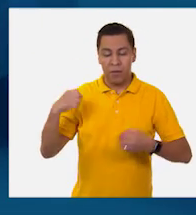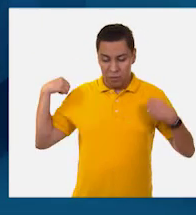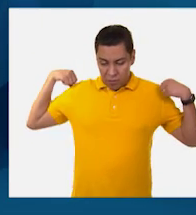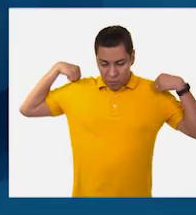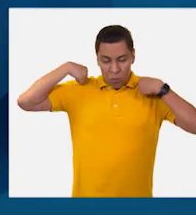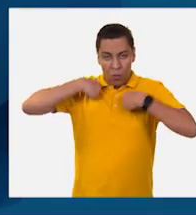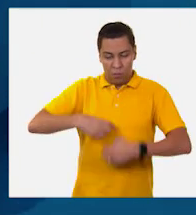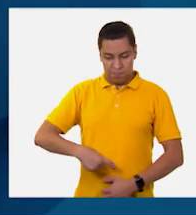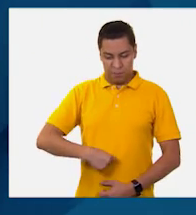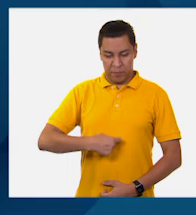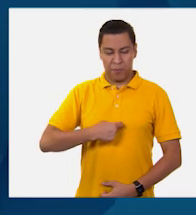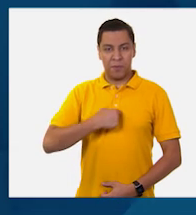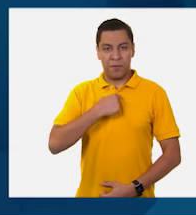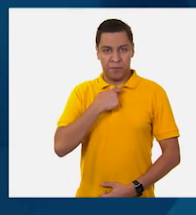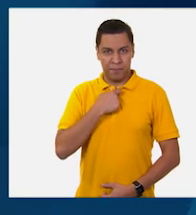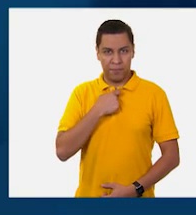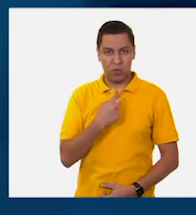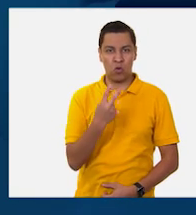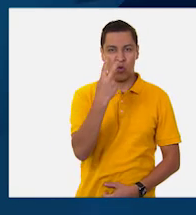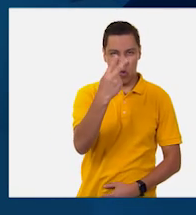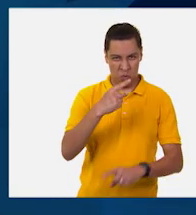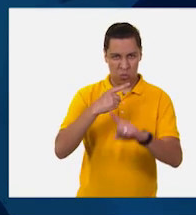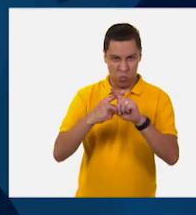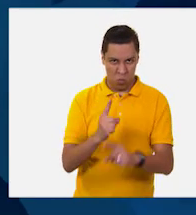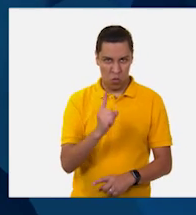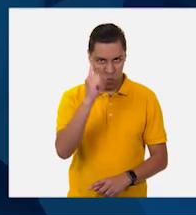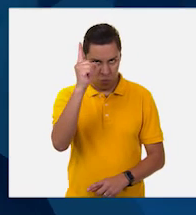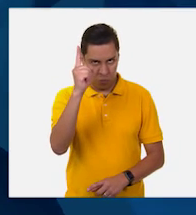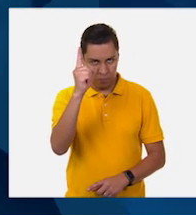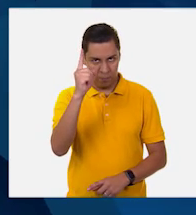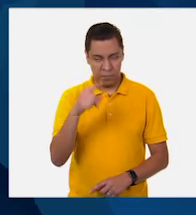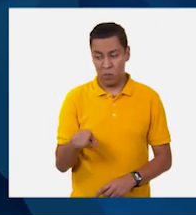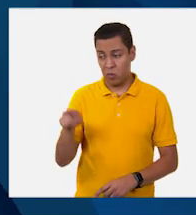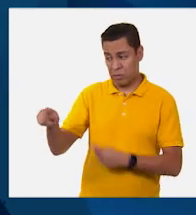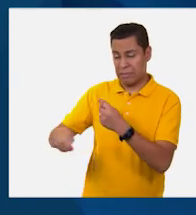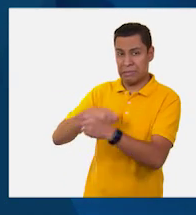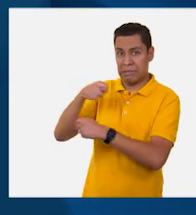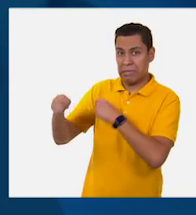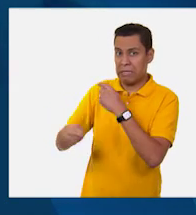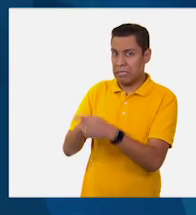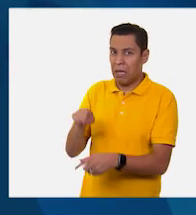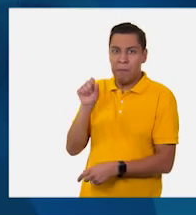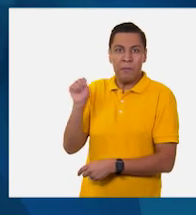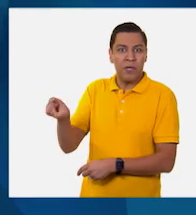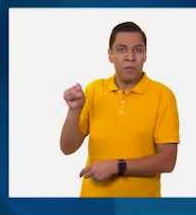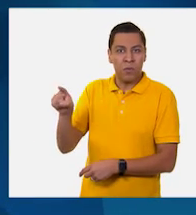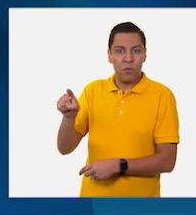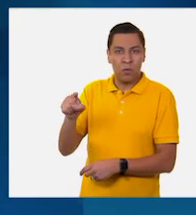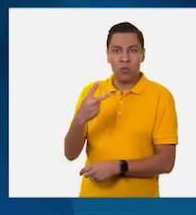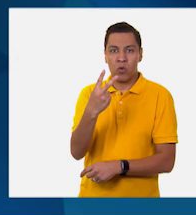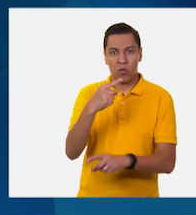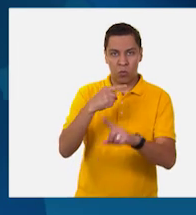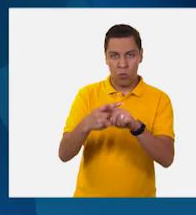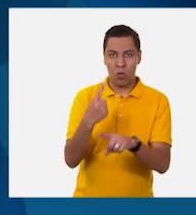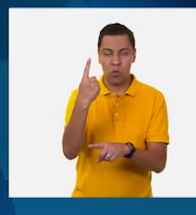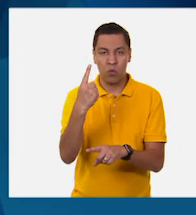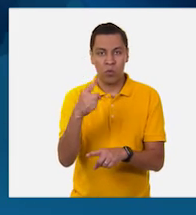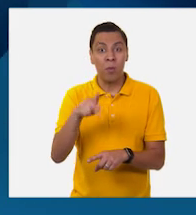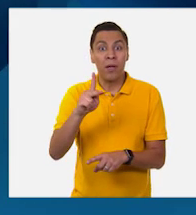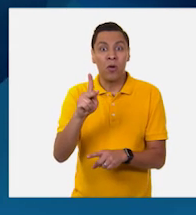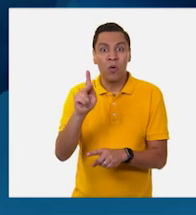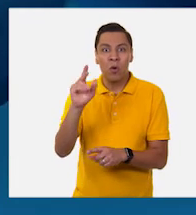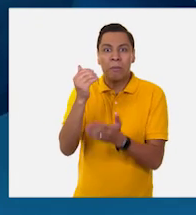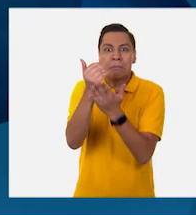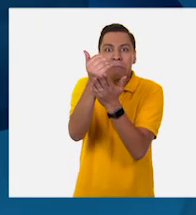de 1 y otra tienda anunció los mismos suéteres con el precio, pero con una rebaja de